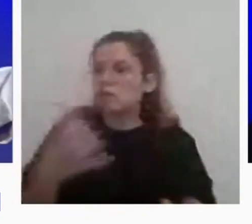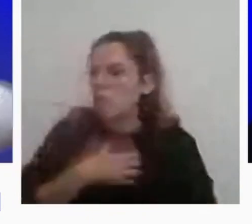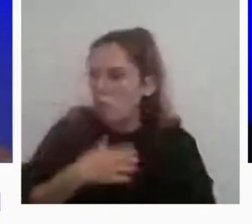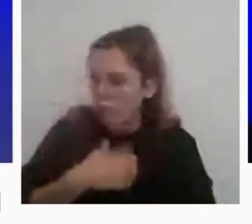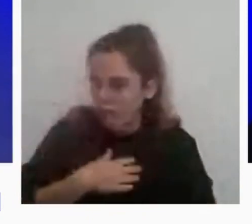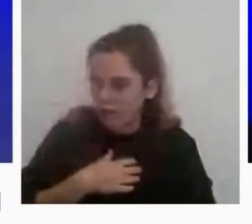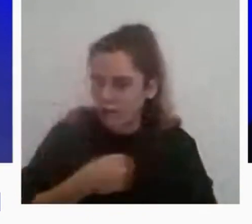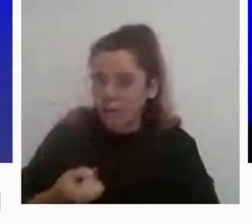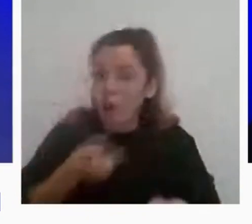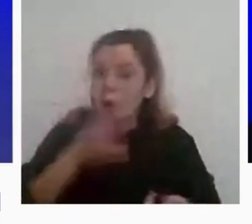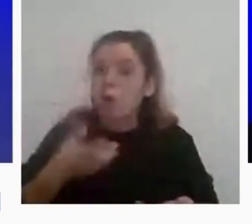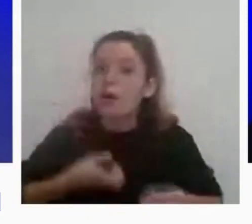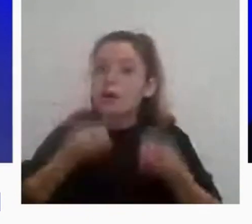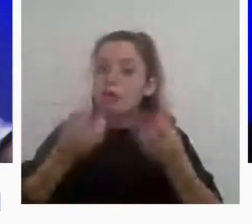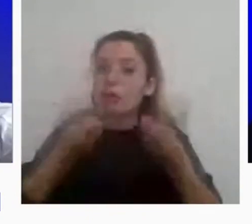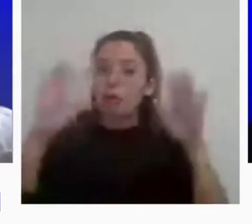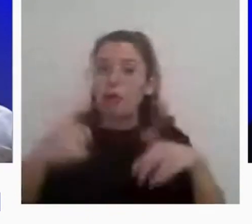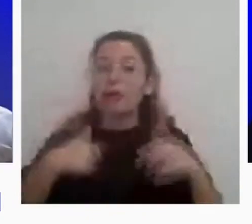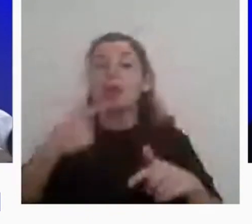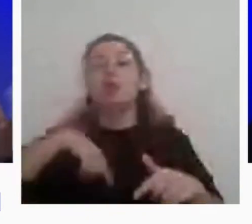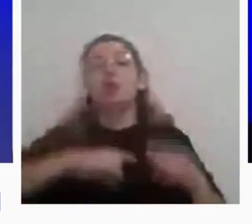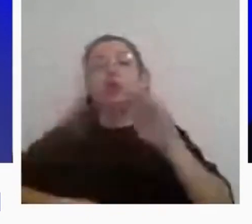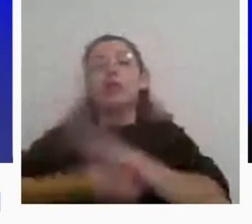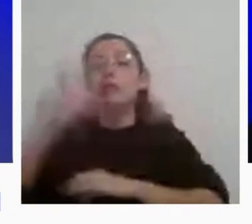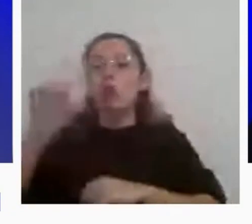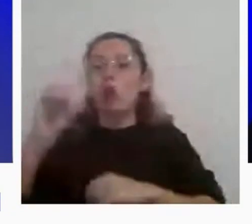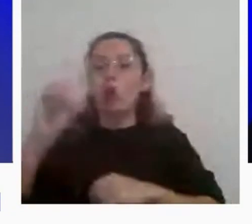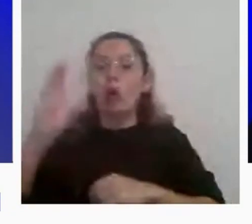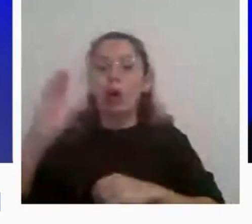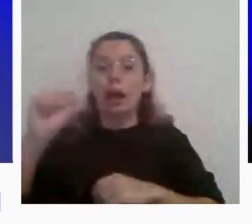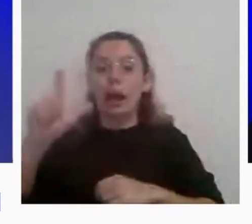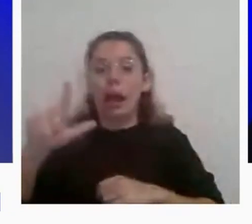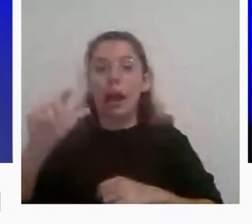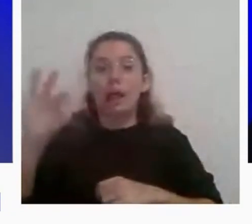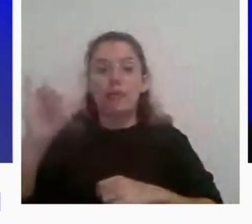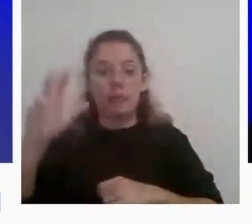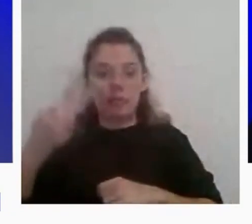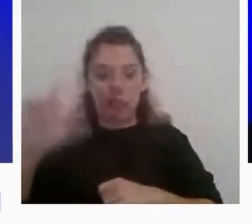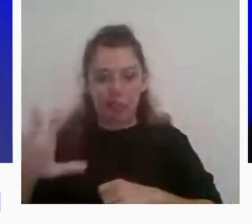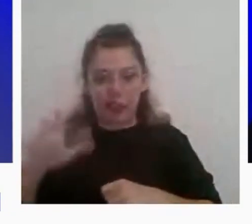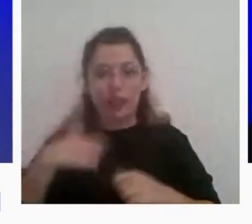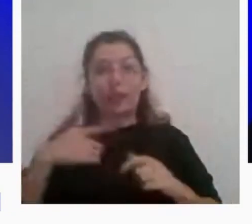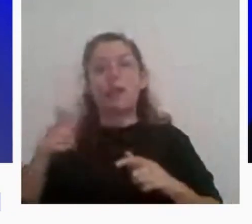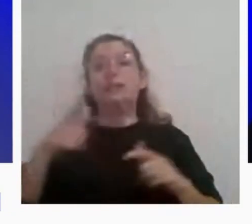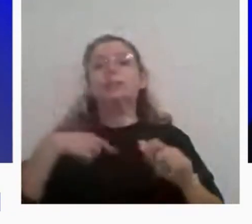creamos fue Localfy, que es el portal de información sobre acontecimientos globales que afectan a los viajeros. Esto nos llevó a trabajar con